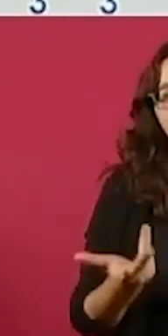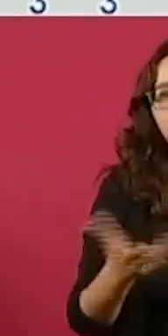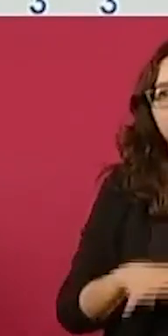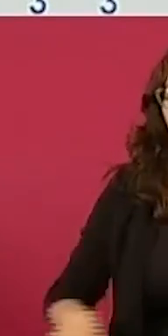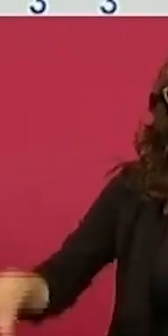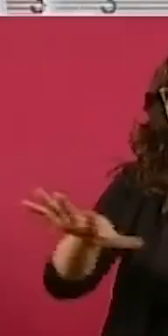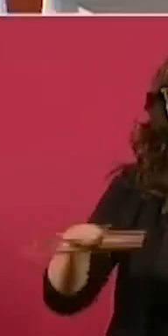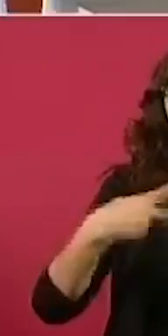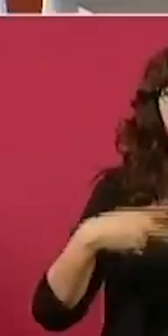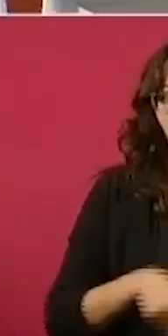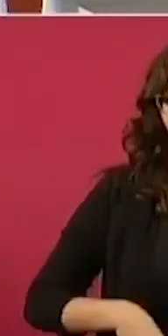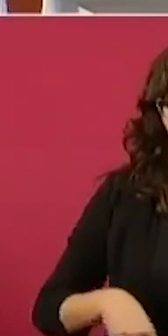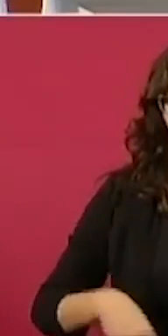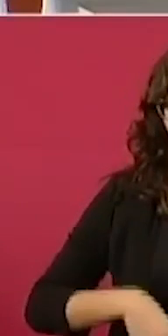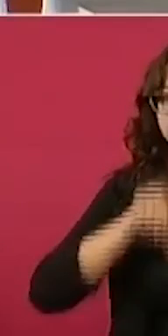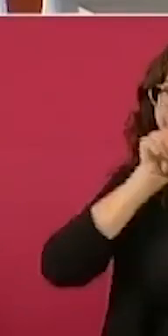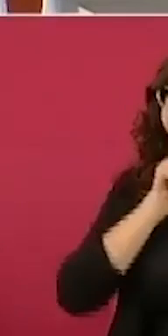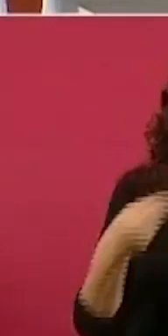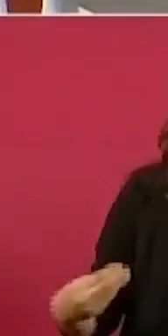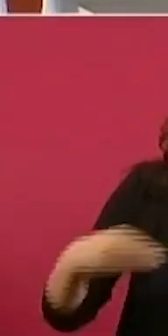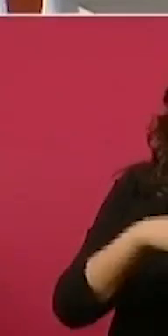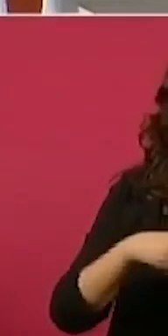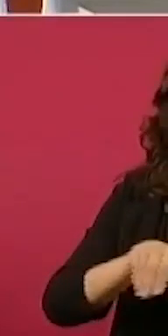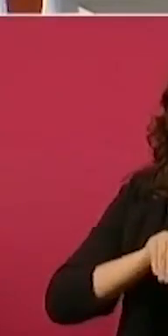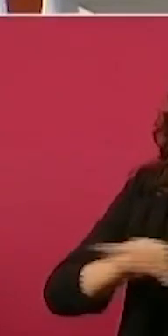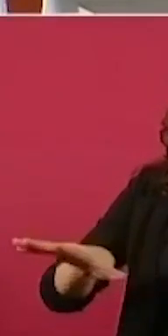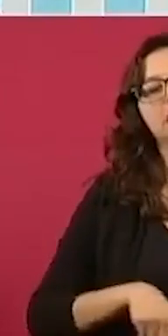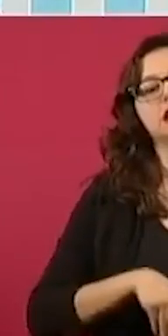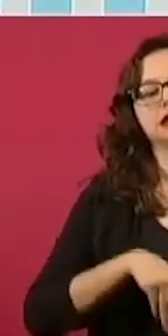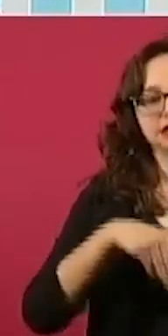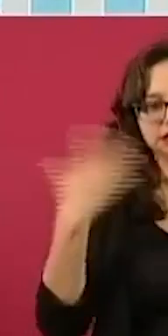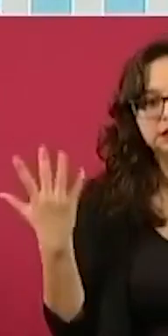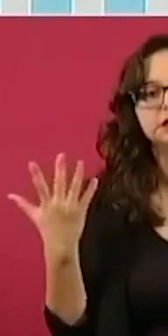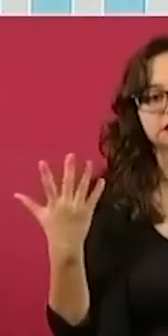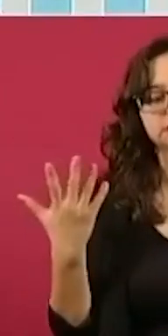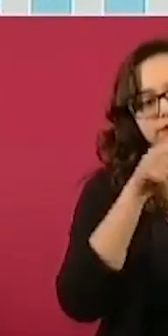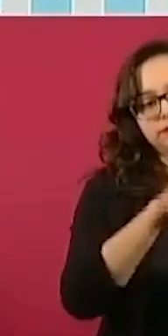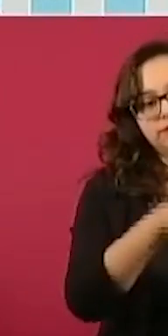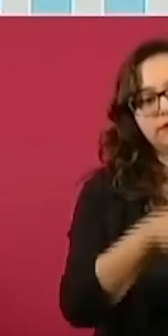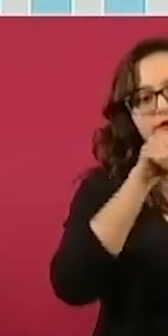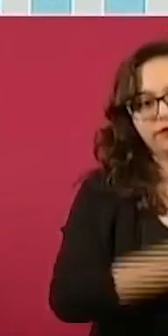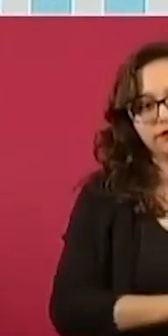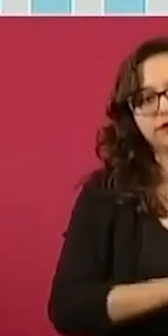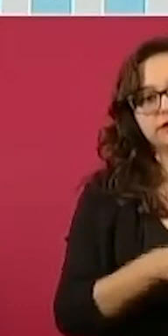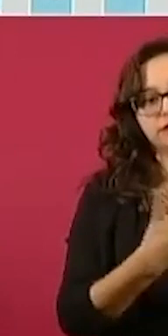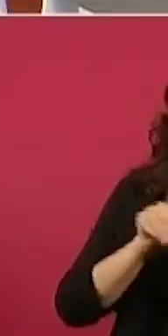tiene que ver también con el interés de quienes llevaron a cabo estas acciones, de hacer